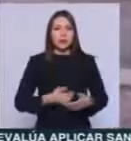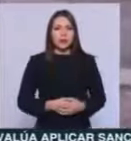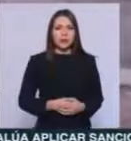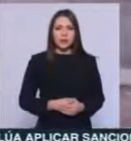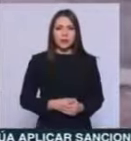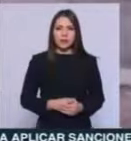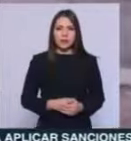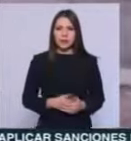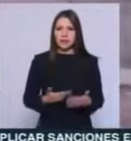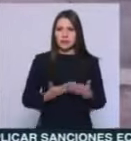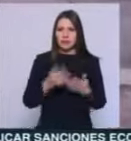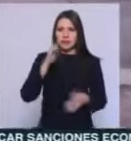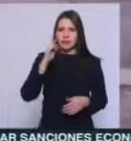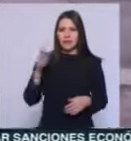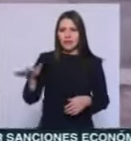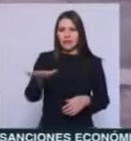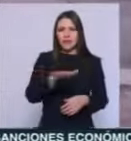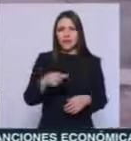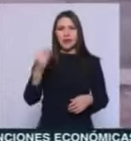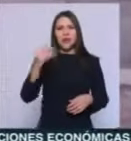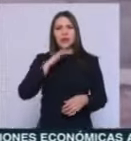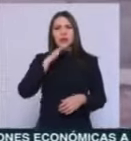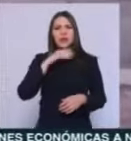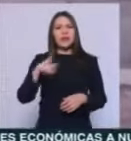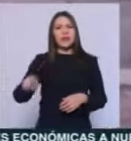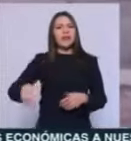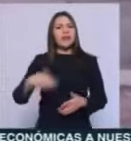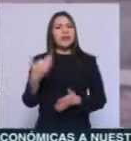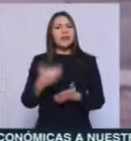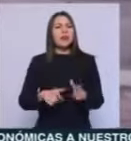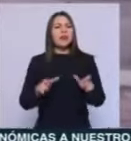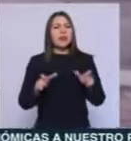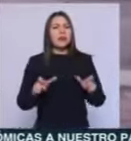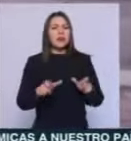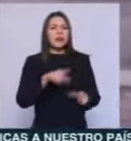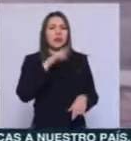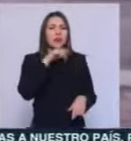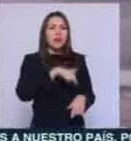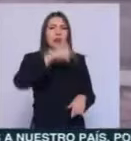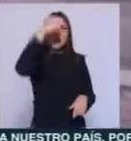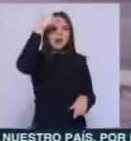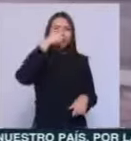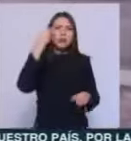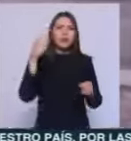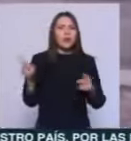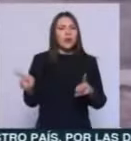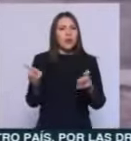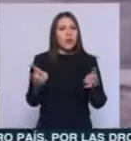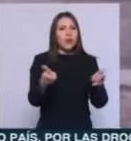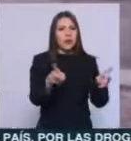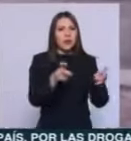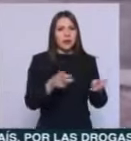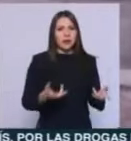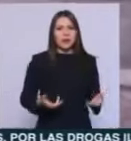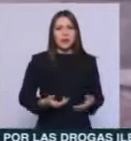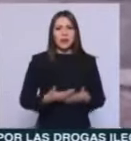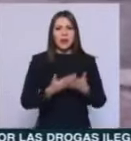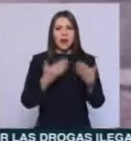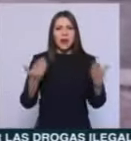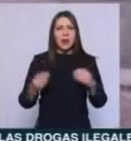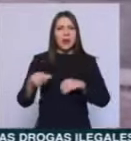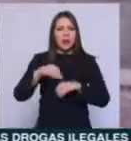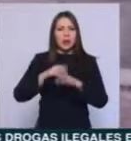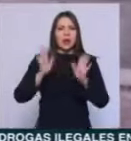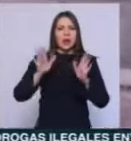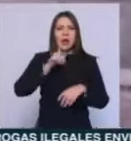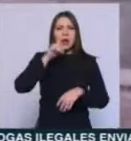basura, mucha inseguridad, roban luego aquí en la noche. Y pues luego ahora ya tienen luz, pero antes no